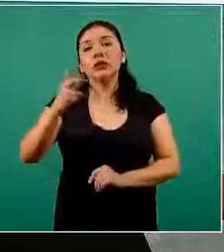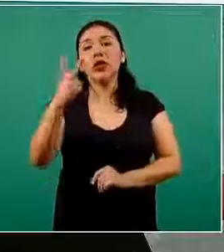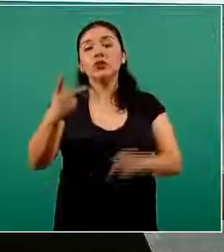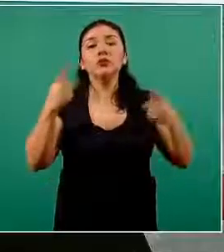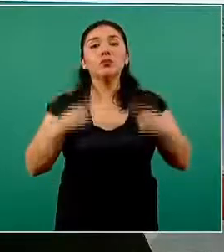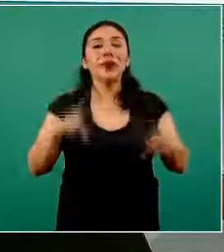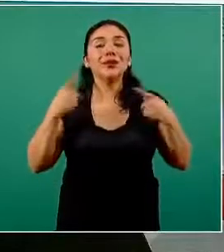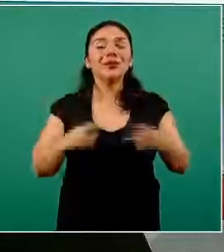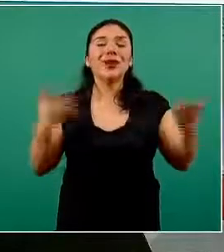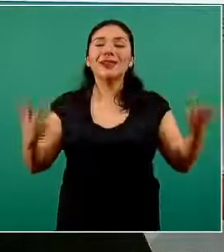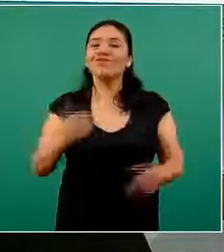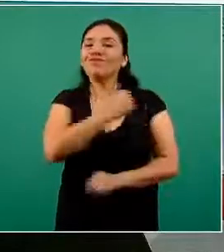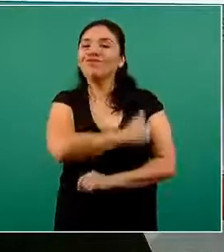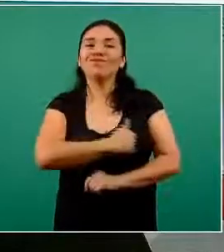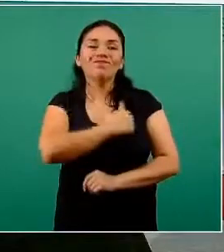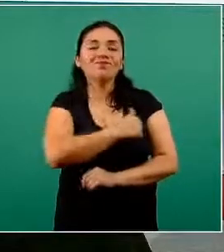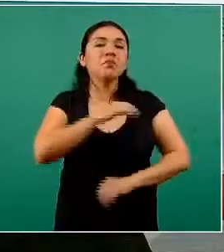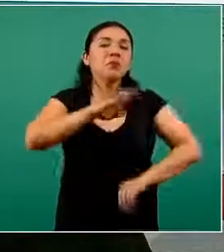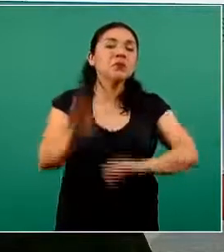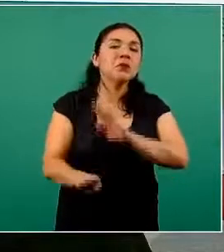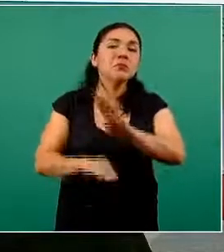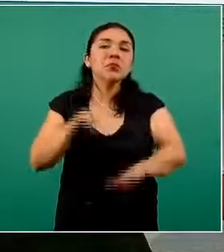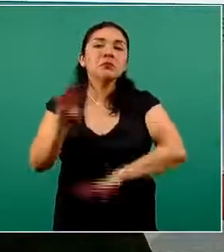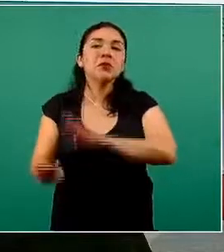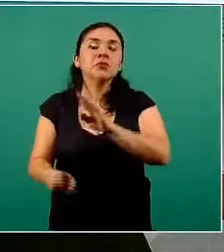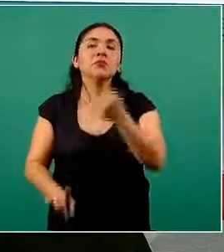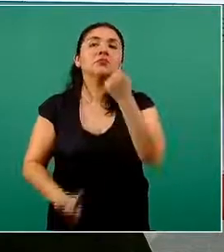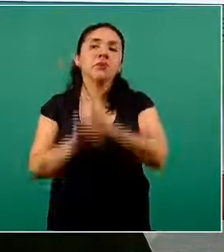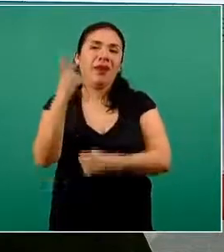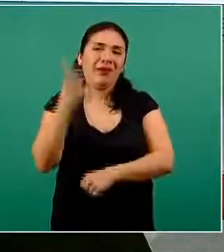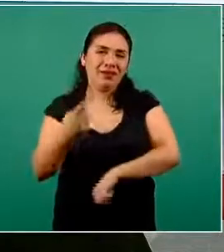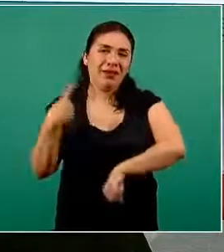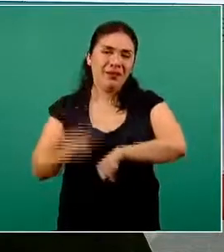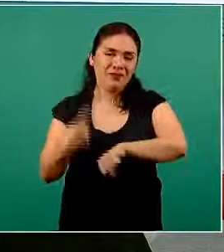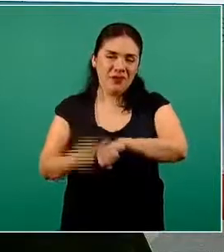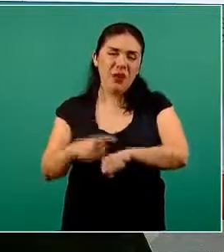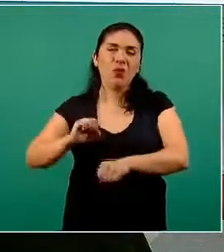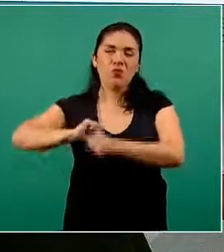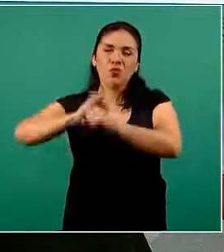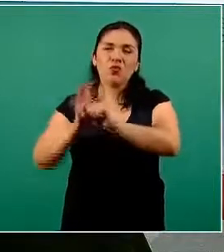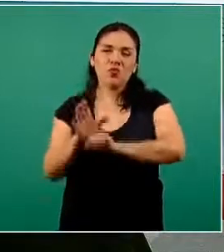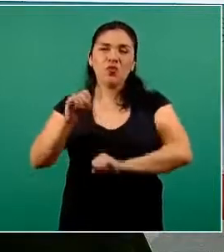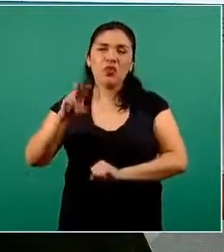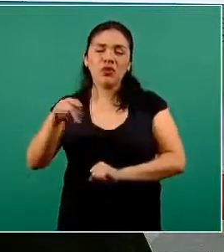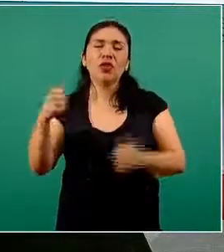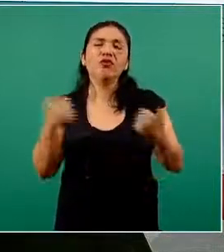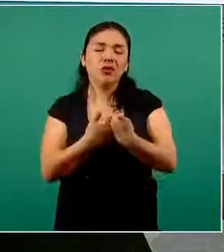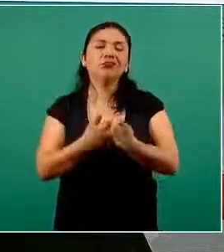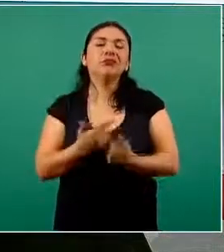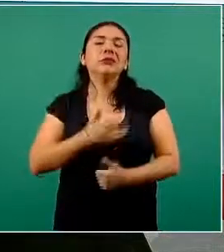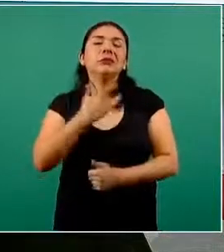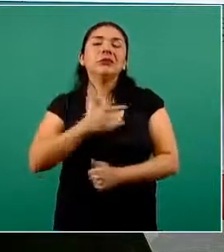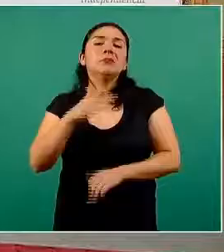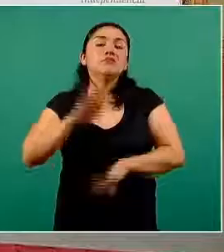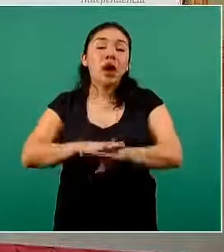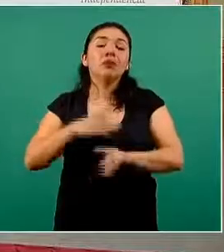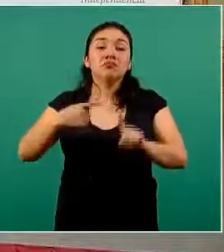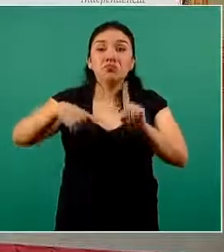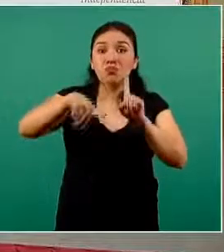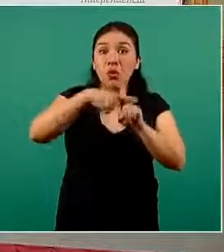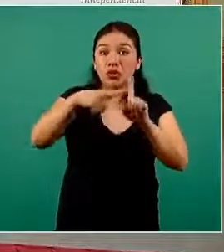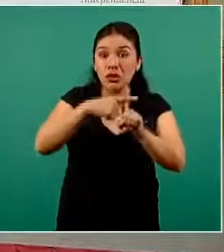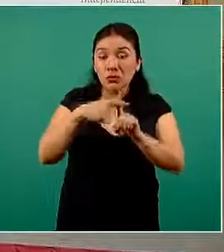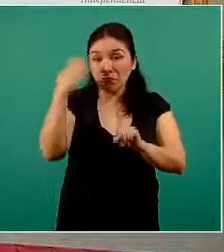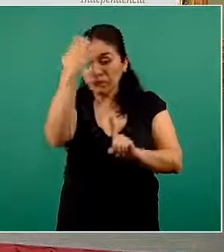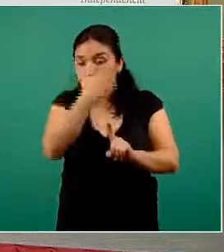222,232 personas que desafortunadamente han perdido la vida en esta epidemia de COVID con un resultado positivo a